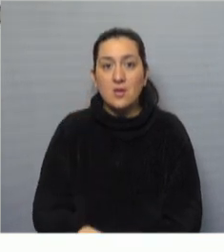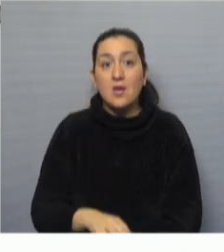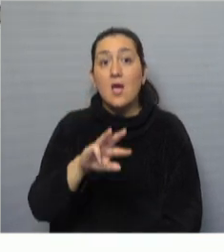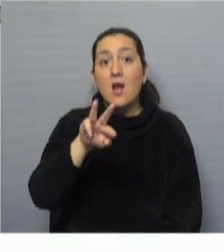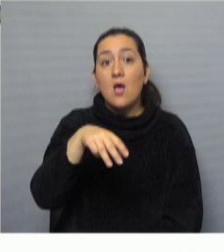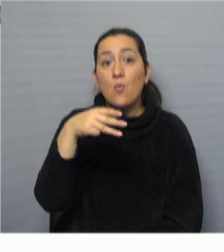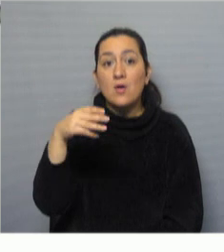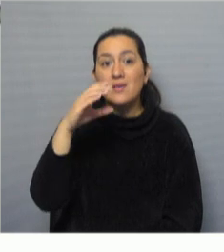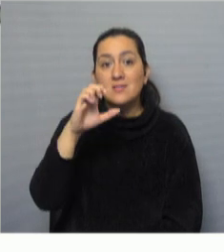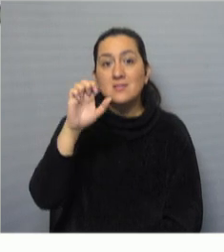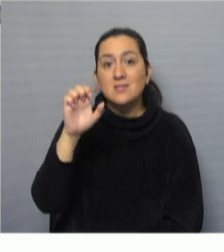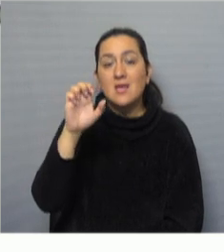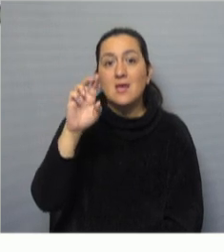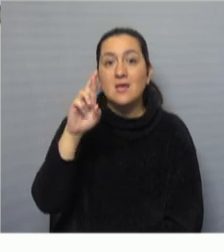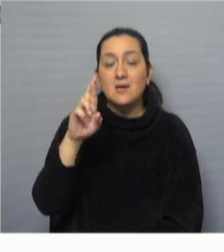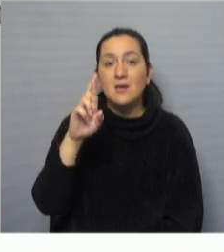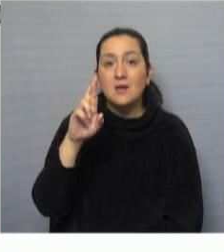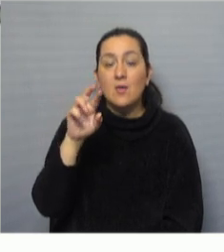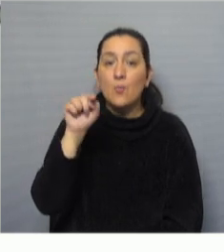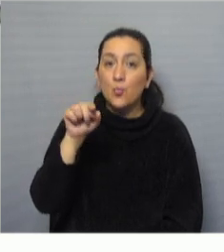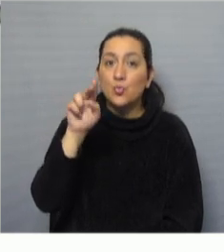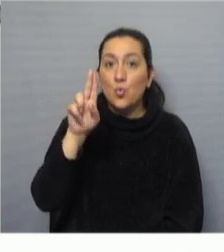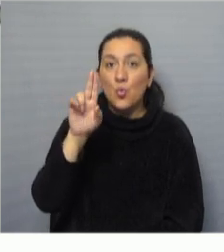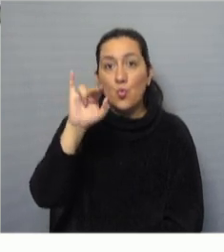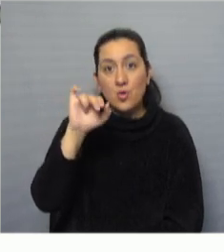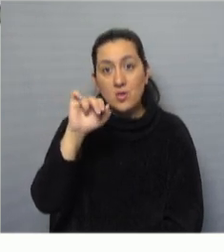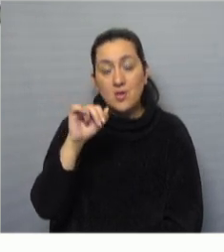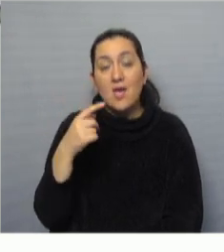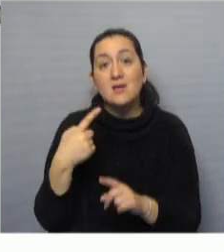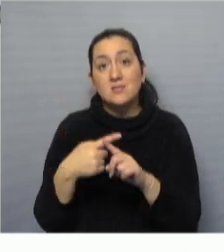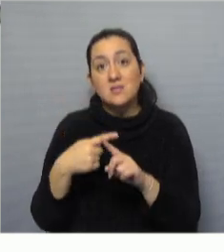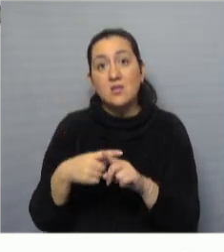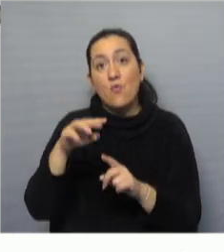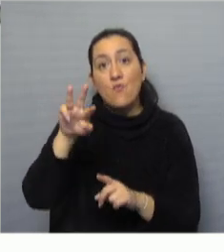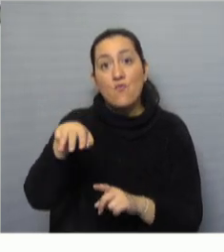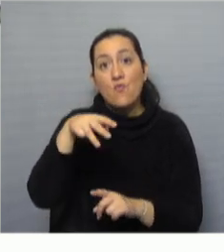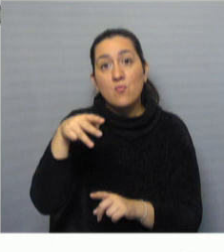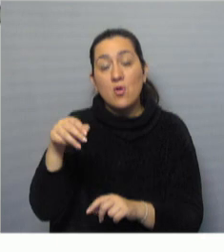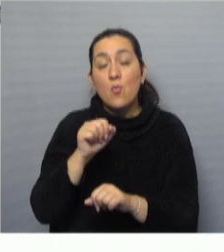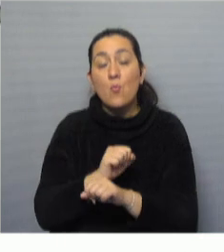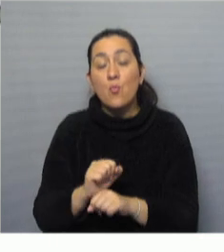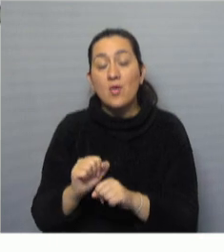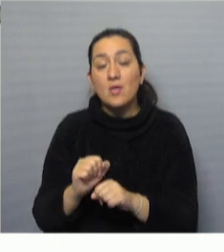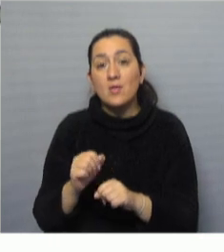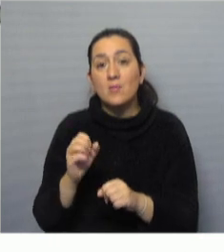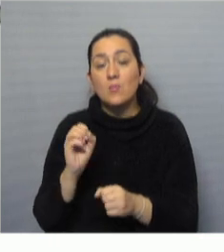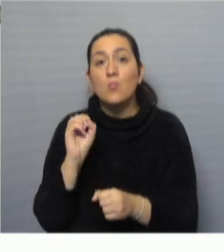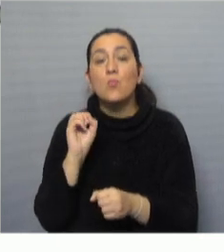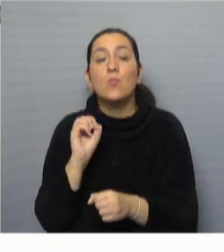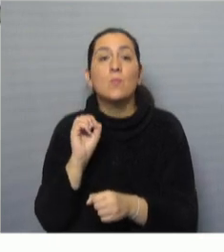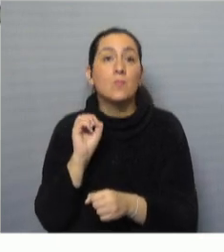sarto y que ser tú y ser punto with quise decir verdad este existe un formulario en el cual se pueden ingresar este tipo de